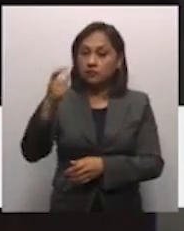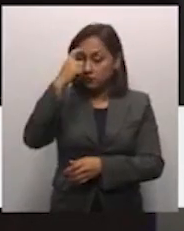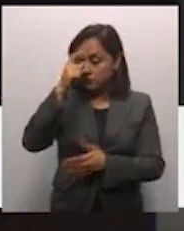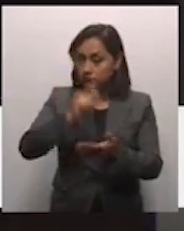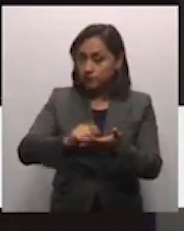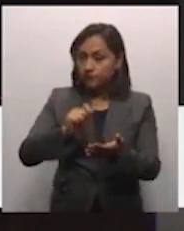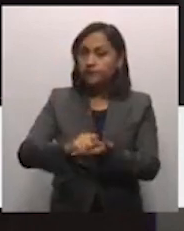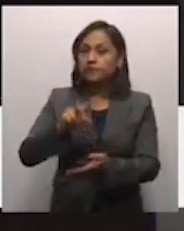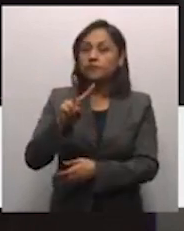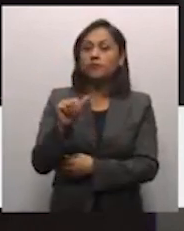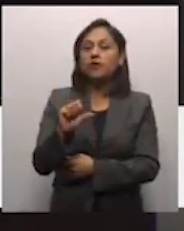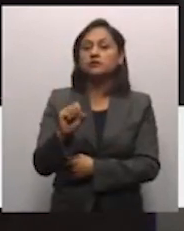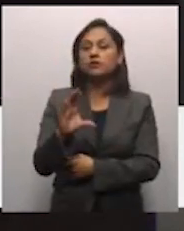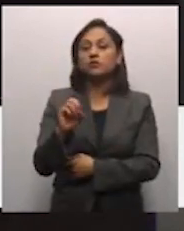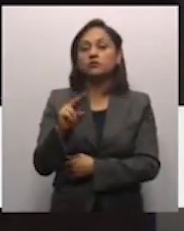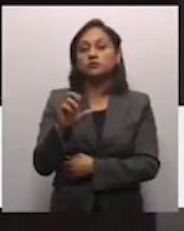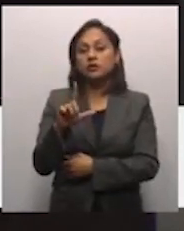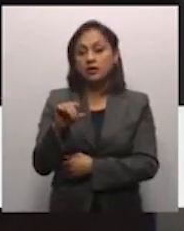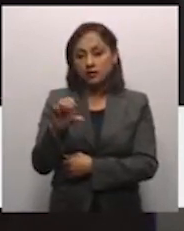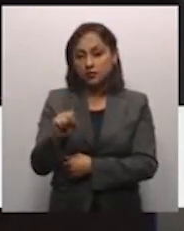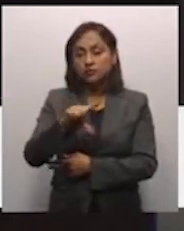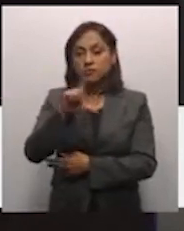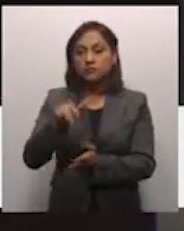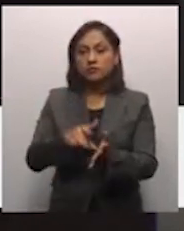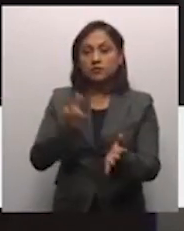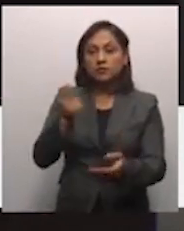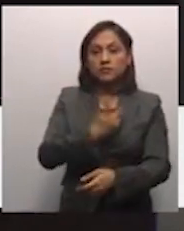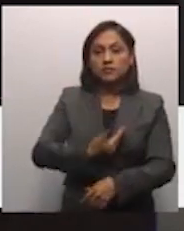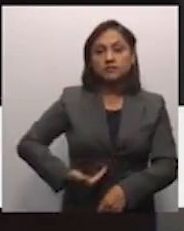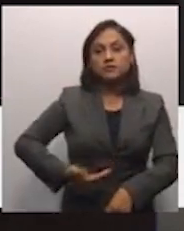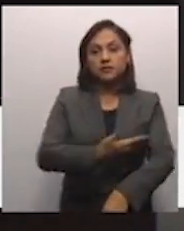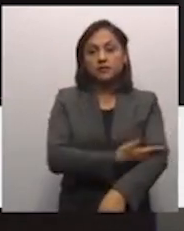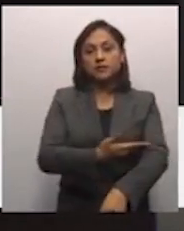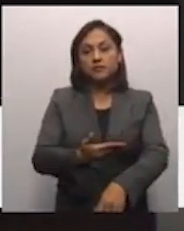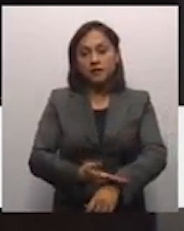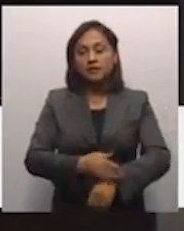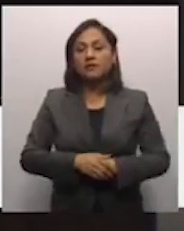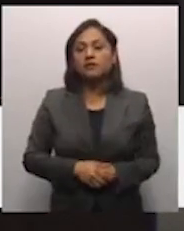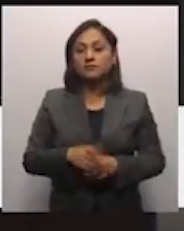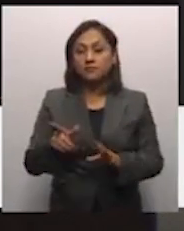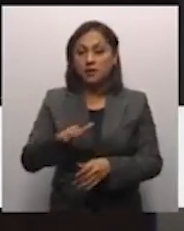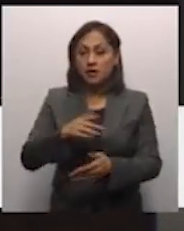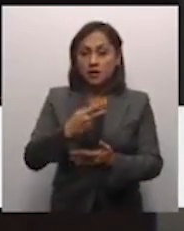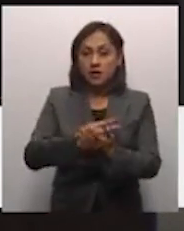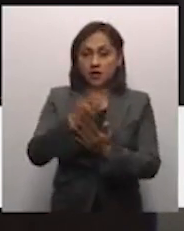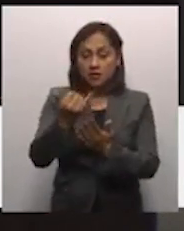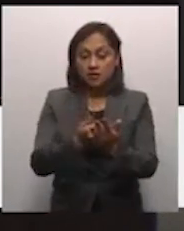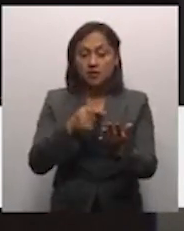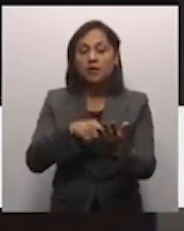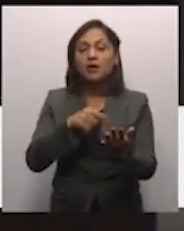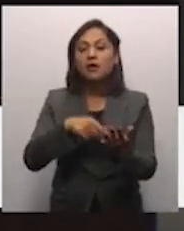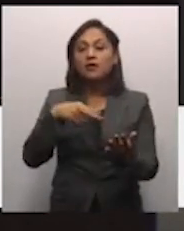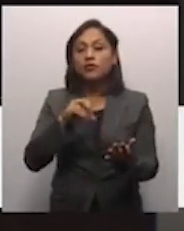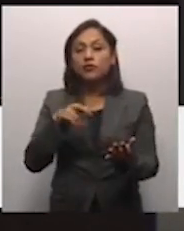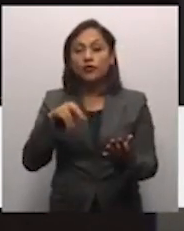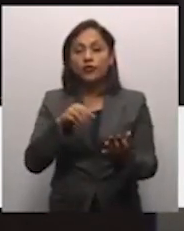fue incorporada por el presidente Madero. En el plan de la Noria ciertamente se planteaba la no reelección,